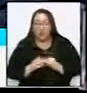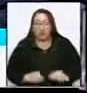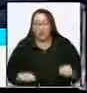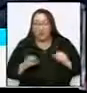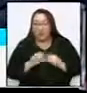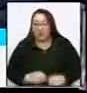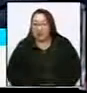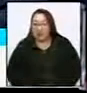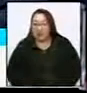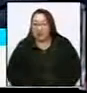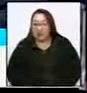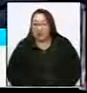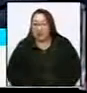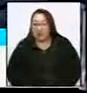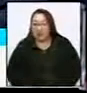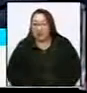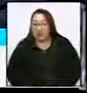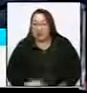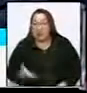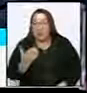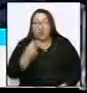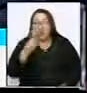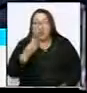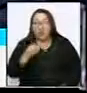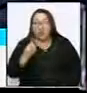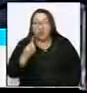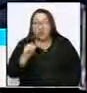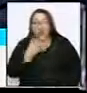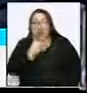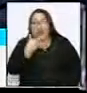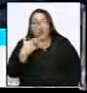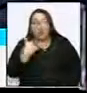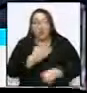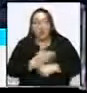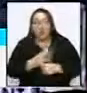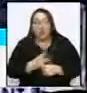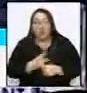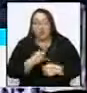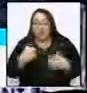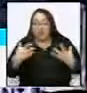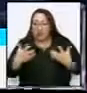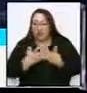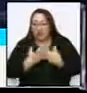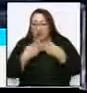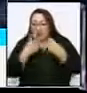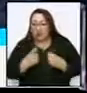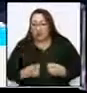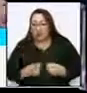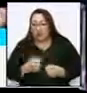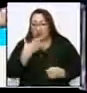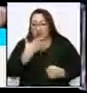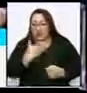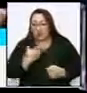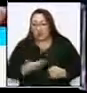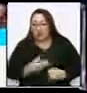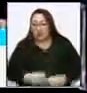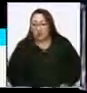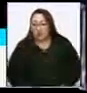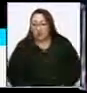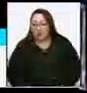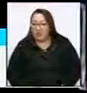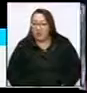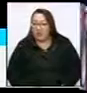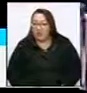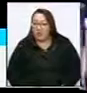importantes para recibir el 2021 en mejores condiciones a fin de consolidar la democracia. Gracias, señora presidenta.